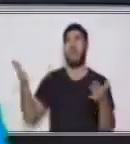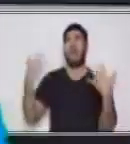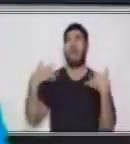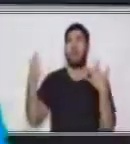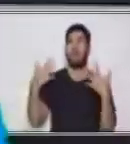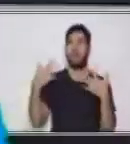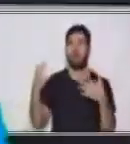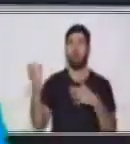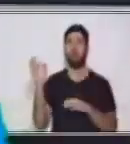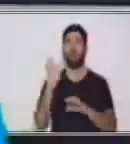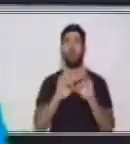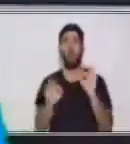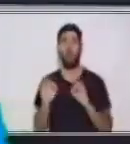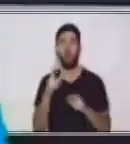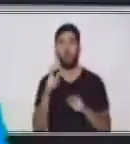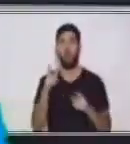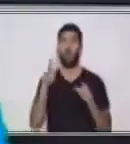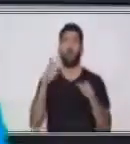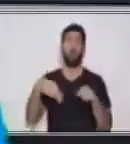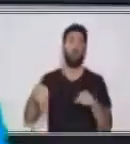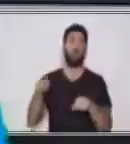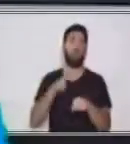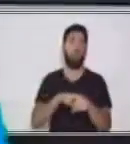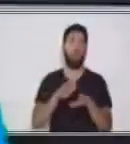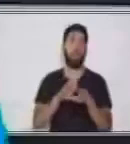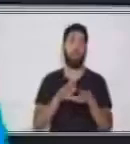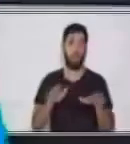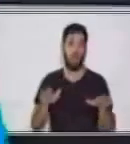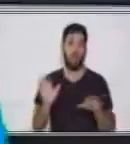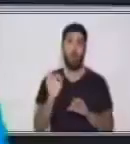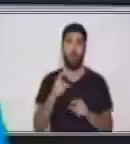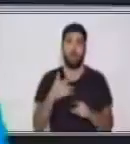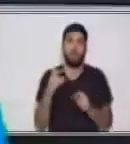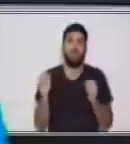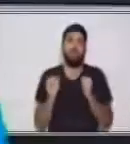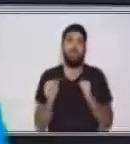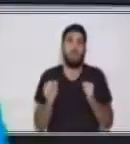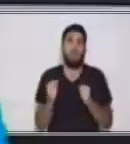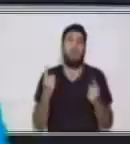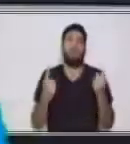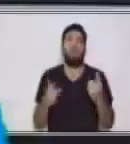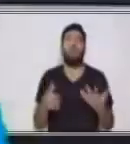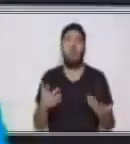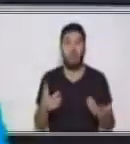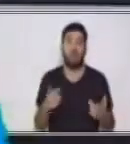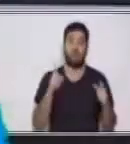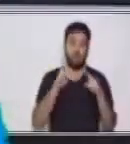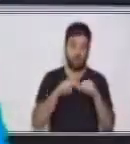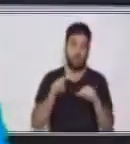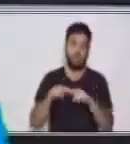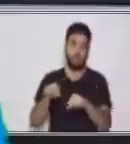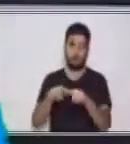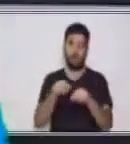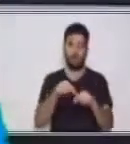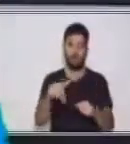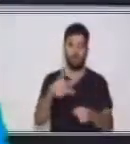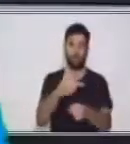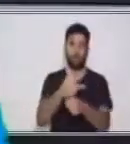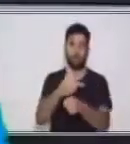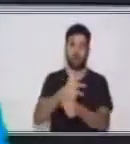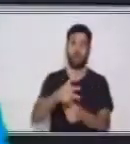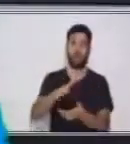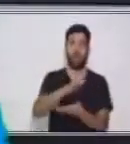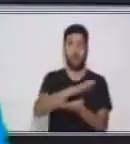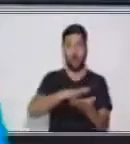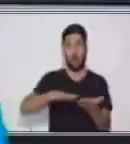cálido? ¿Está templado? ¿O está frío? Dependiendo de las regiones de nuestro país,